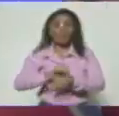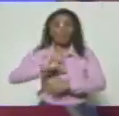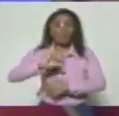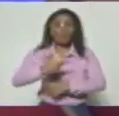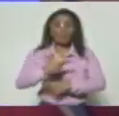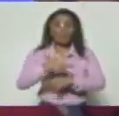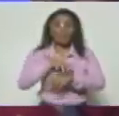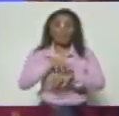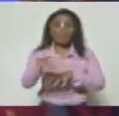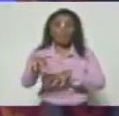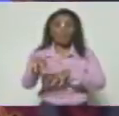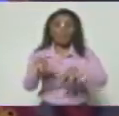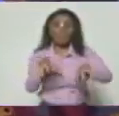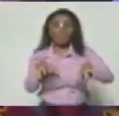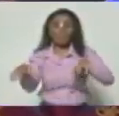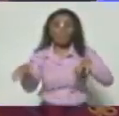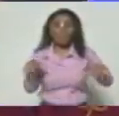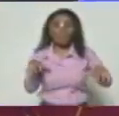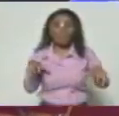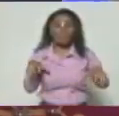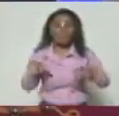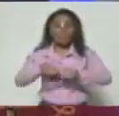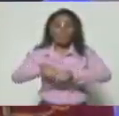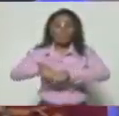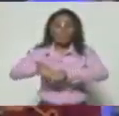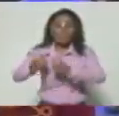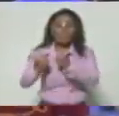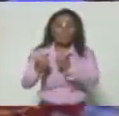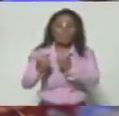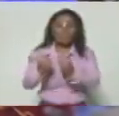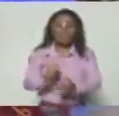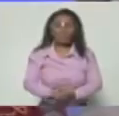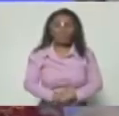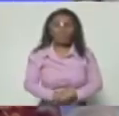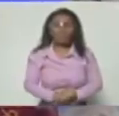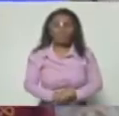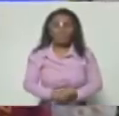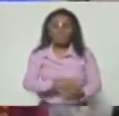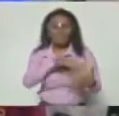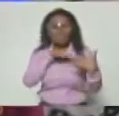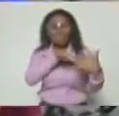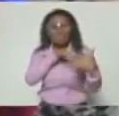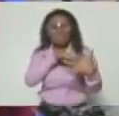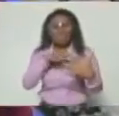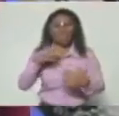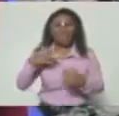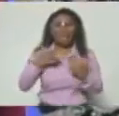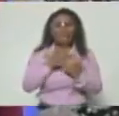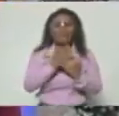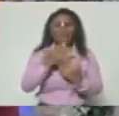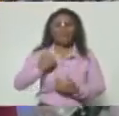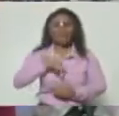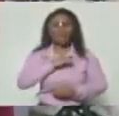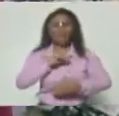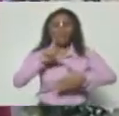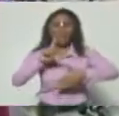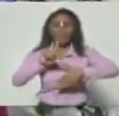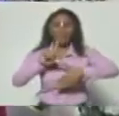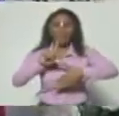divisionismo, la fragmentación, las guerras entre nosotros, los